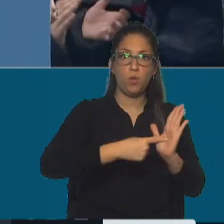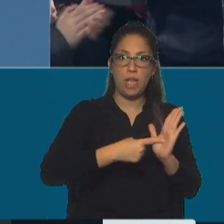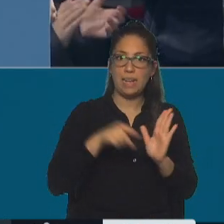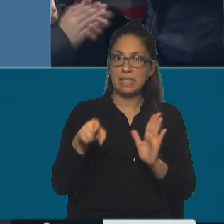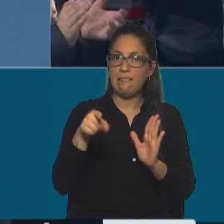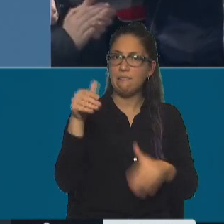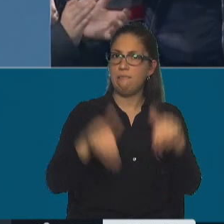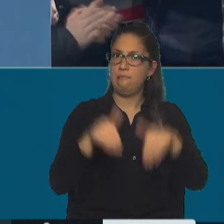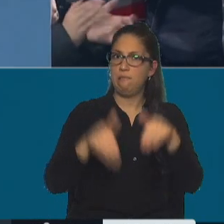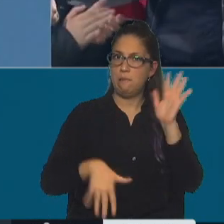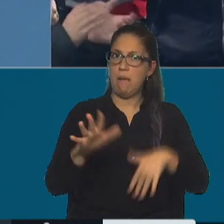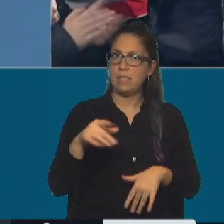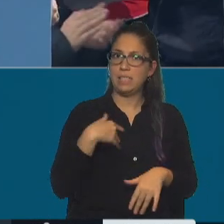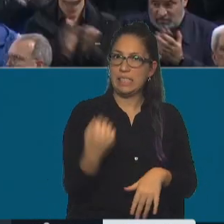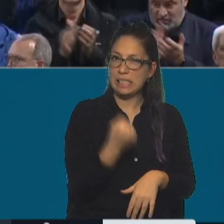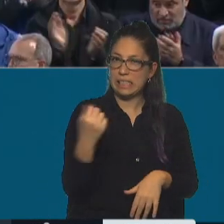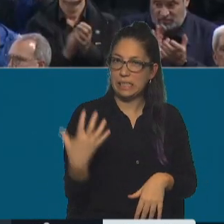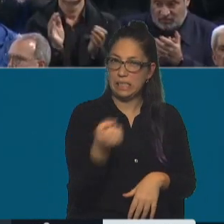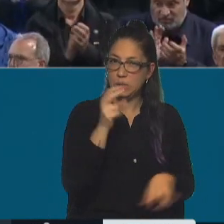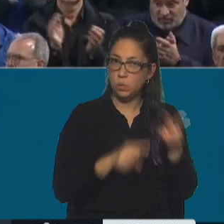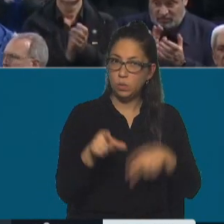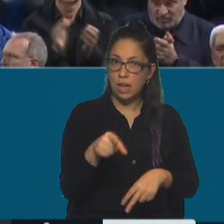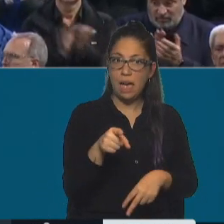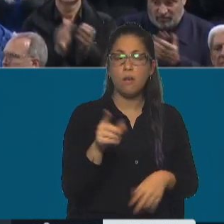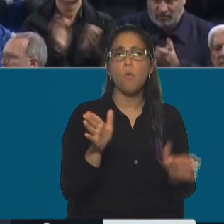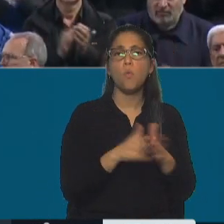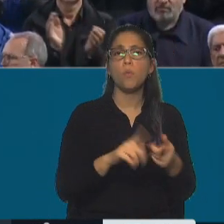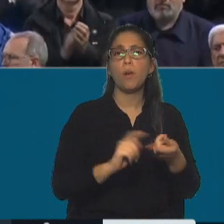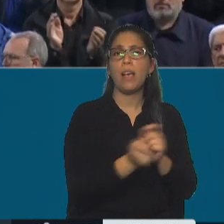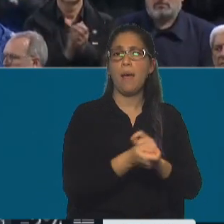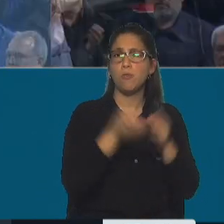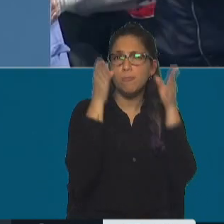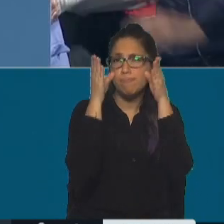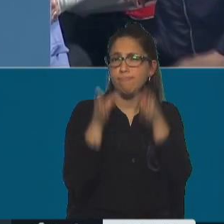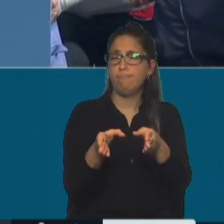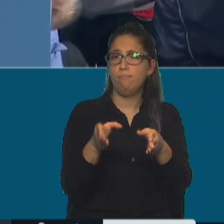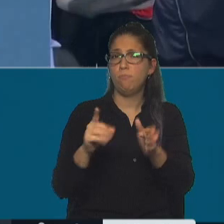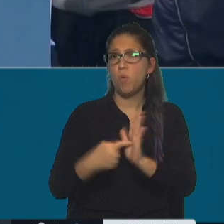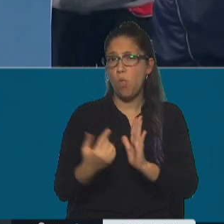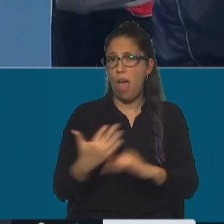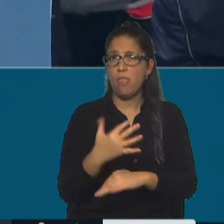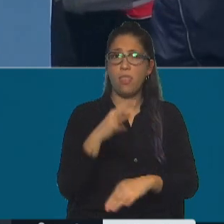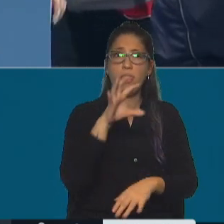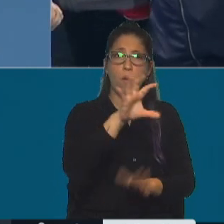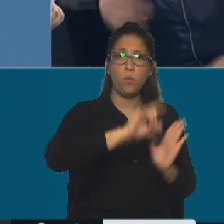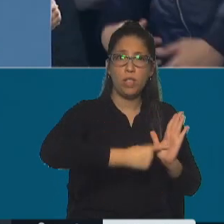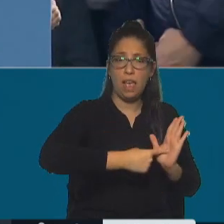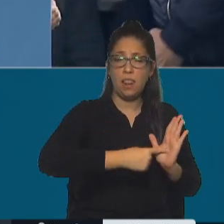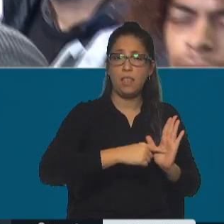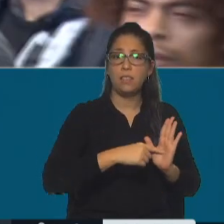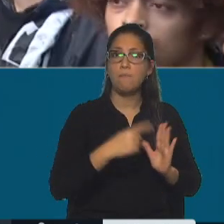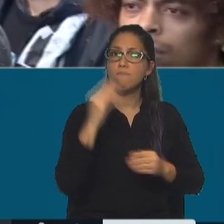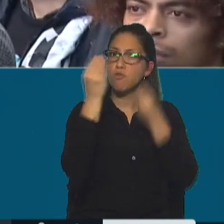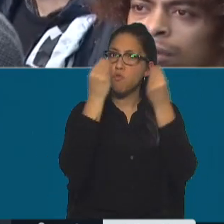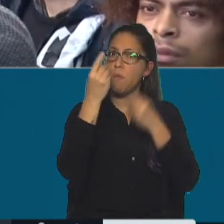cuando vos preguntás al entorno de Juntos por el Cambio qué apuesta hay, me parece que están concentrando mucho ahí. Les preocupa un poco Córdoba,